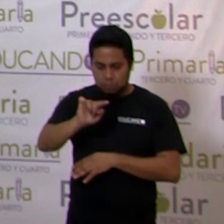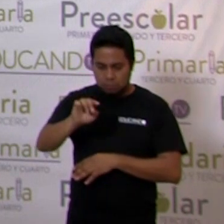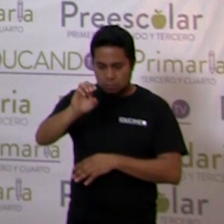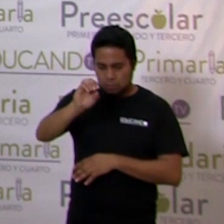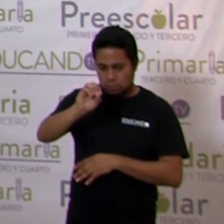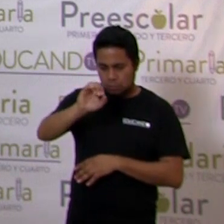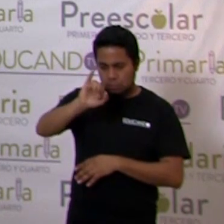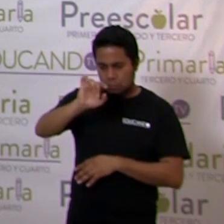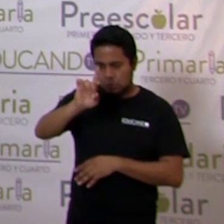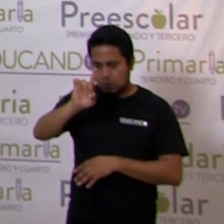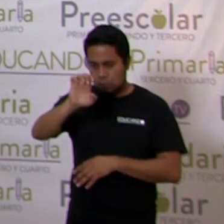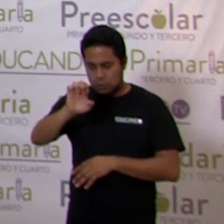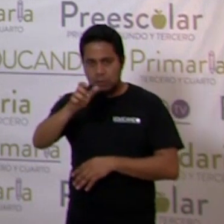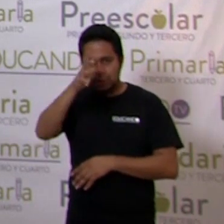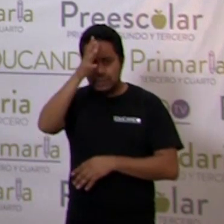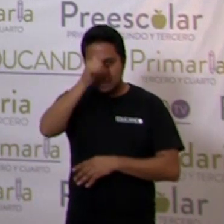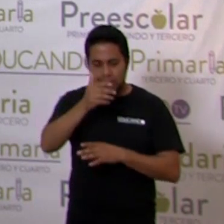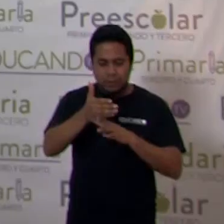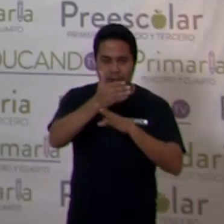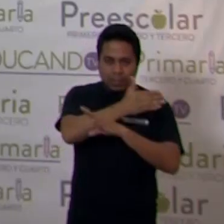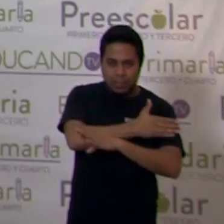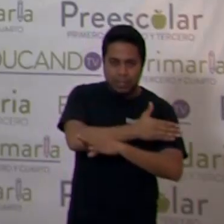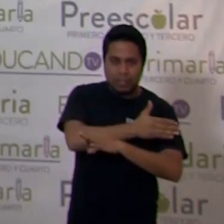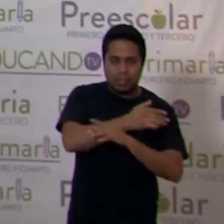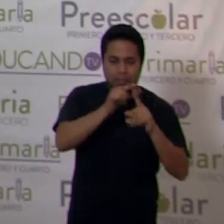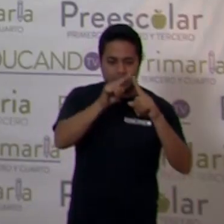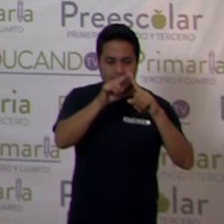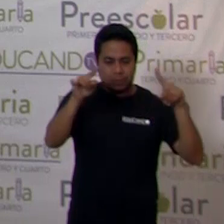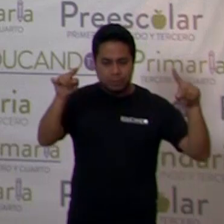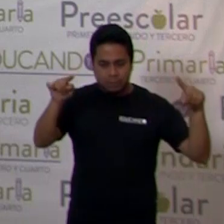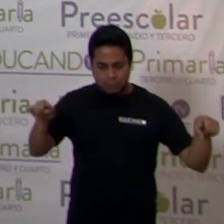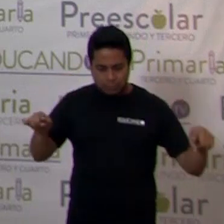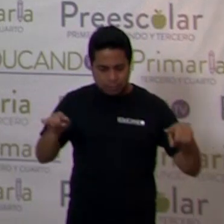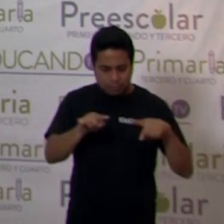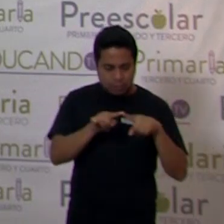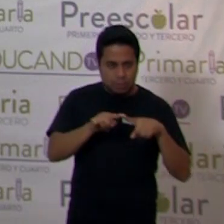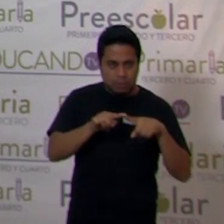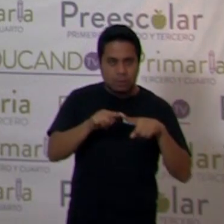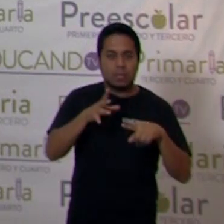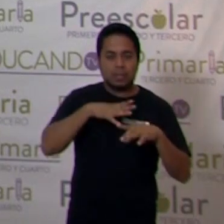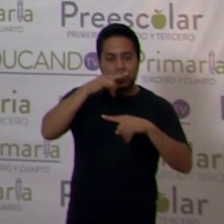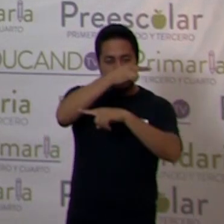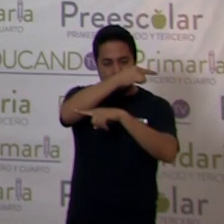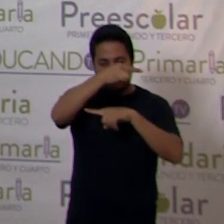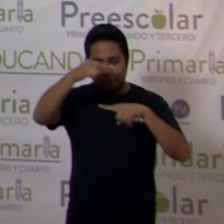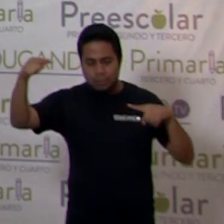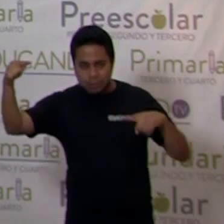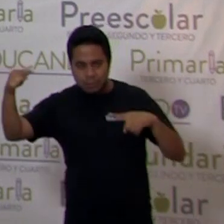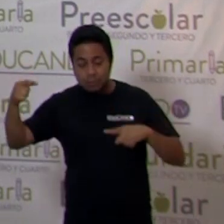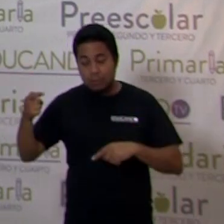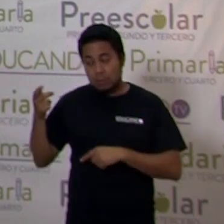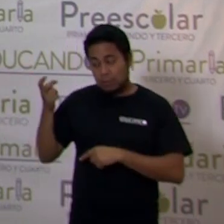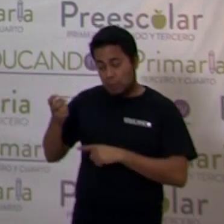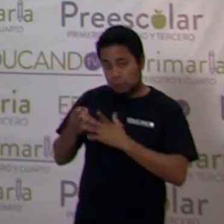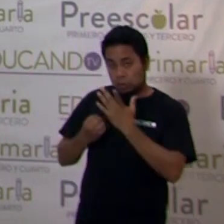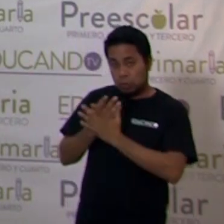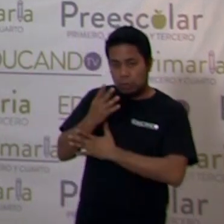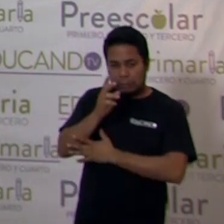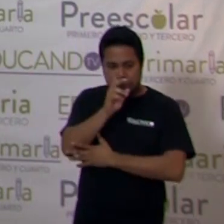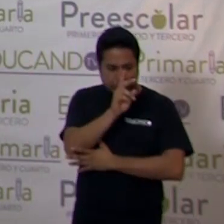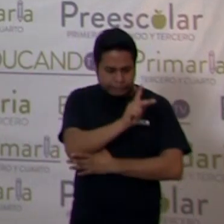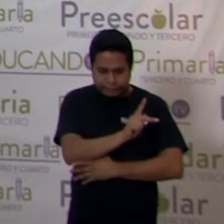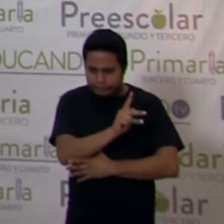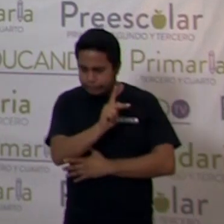el trapecio tenía un par de líneas paralelas este aunque sea como muy muy parecido